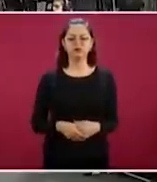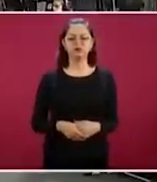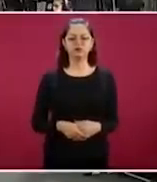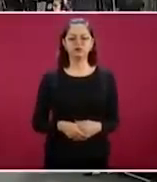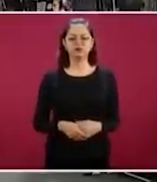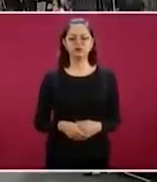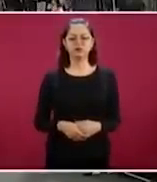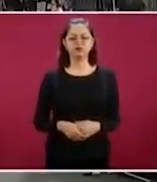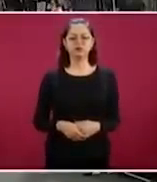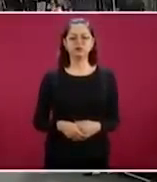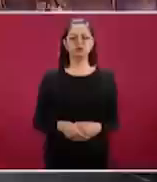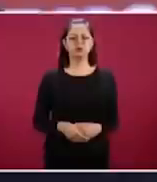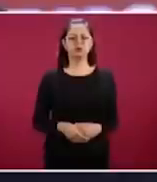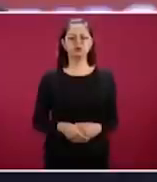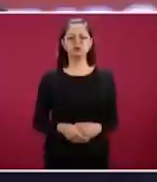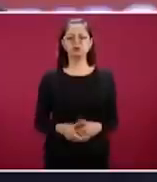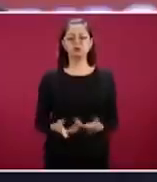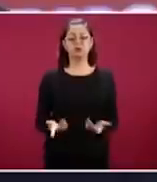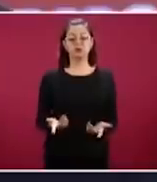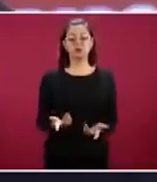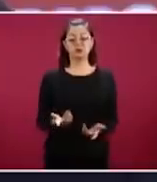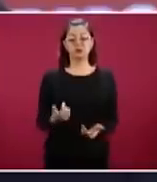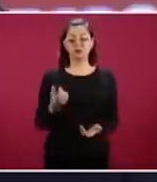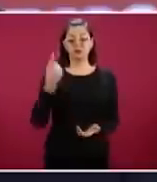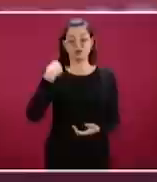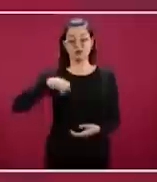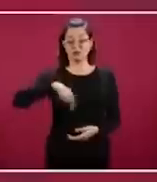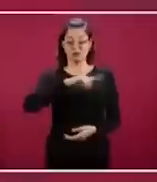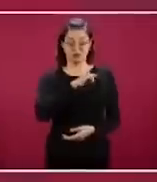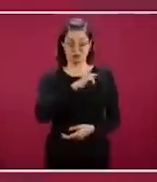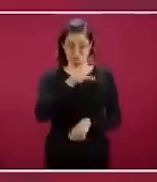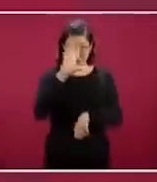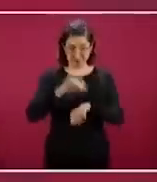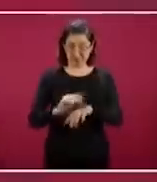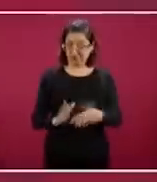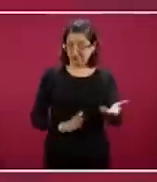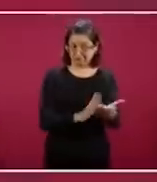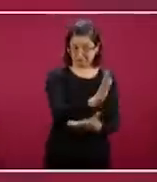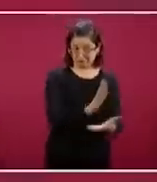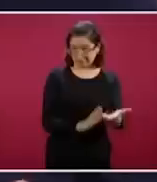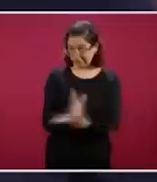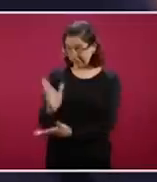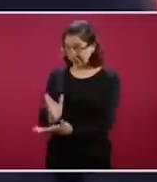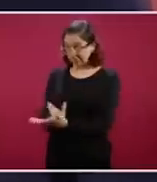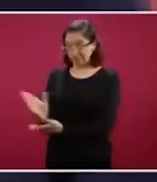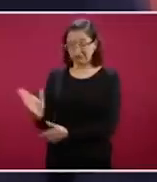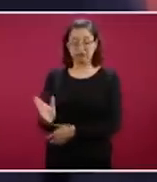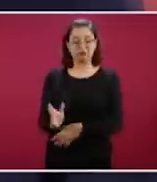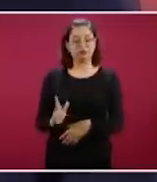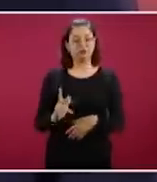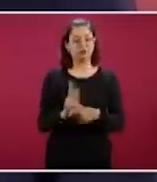Nosotros no queremos intervencionismos de ningún gobierno del mundo.